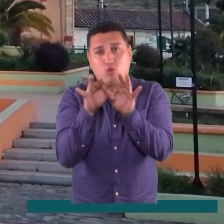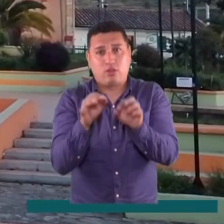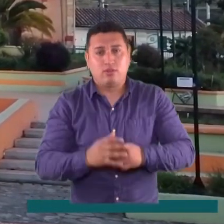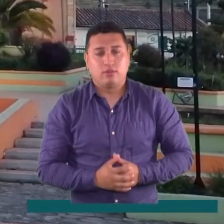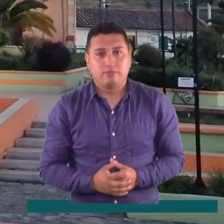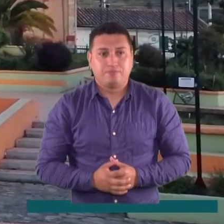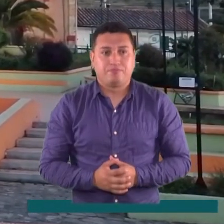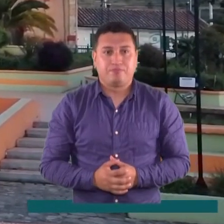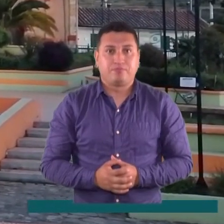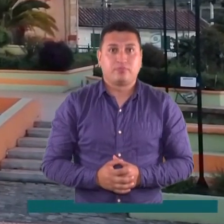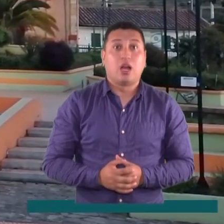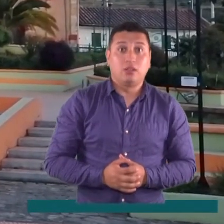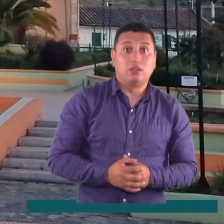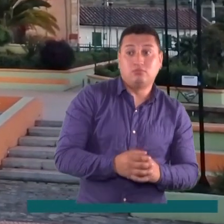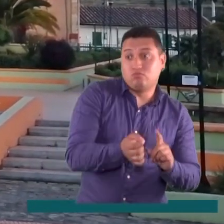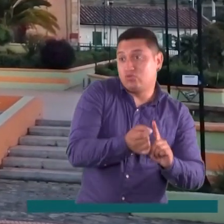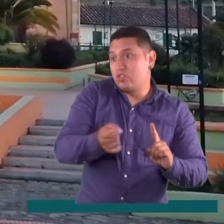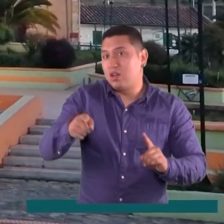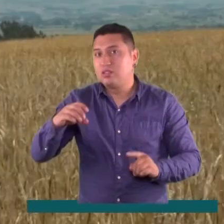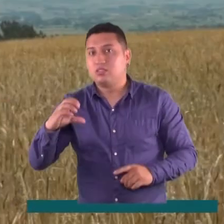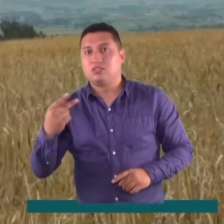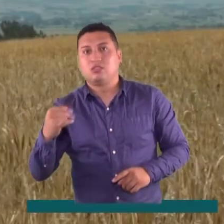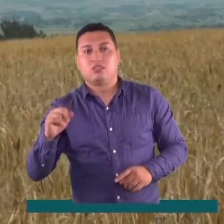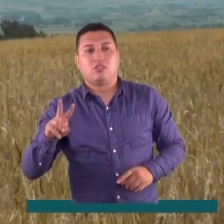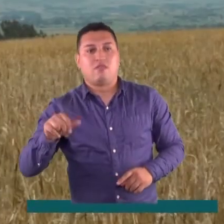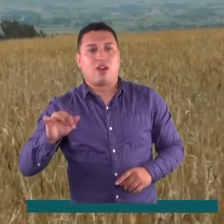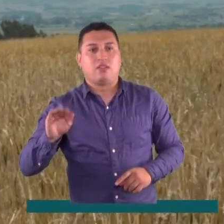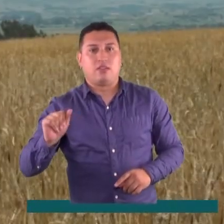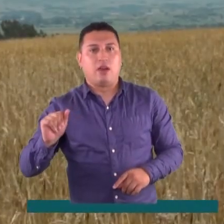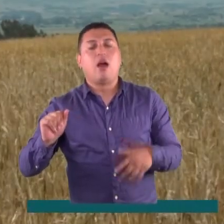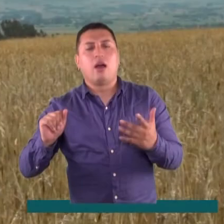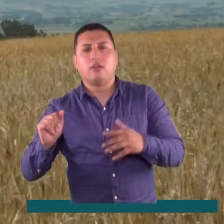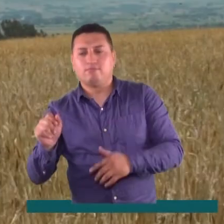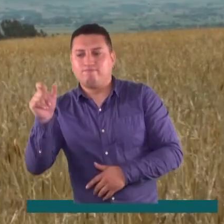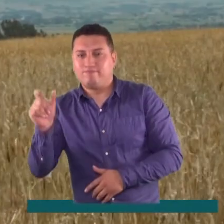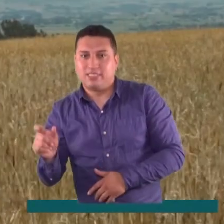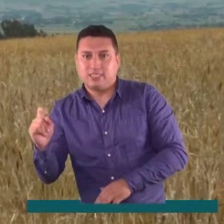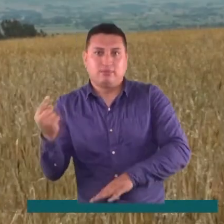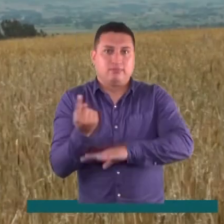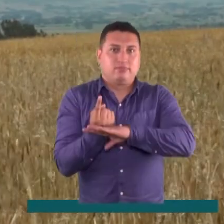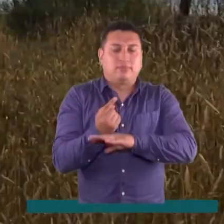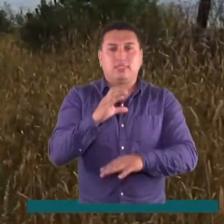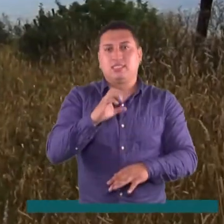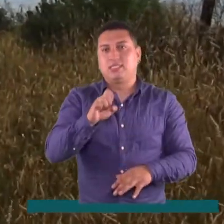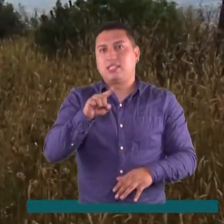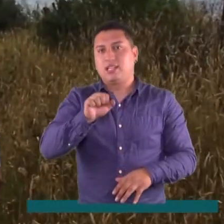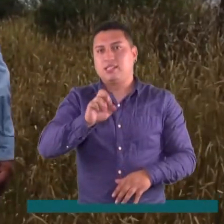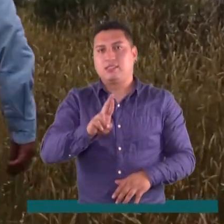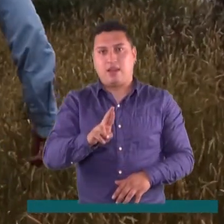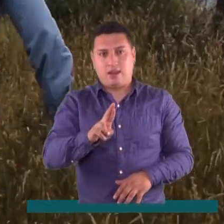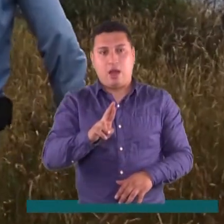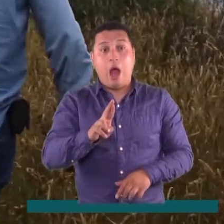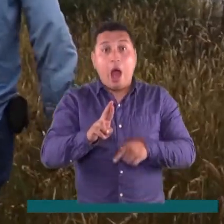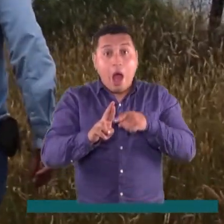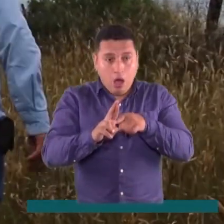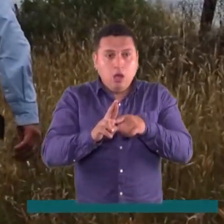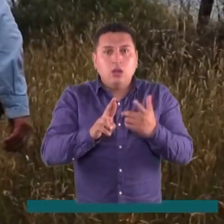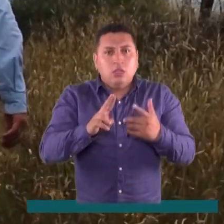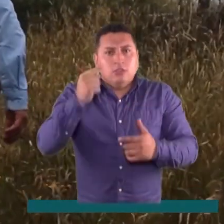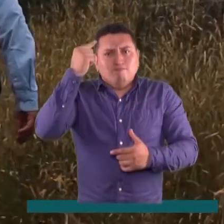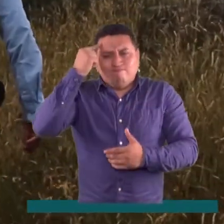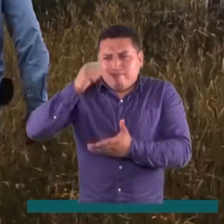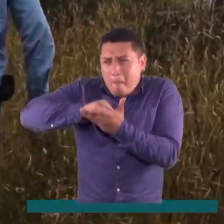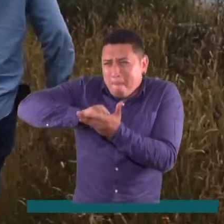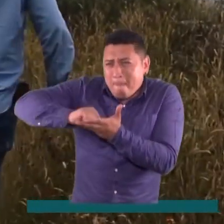se encuentra el municipio de Chivatá. Allí, hace 4 años, César Aranguren inició la tarea de convertir un